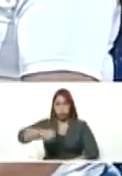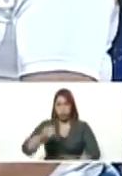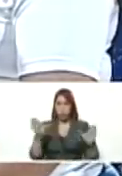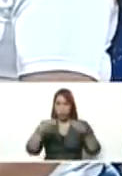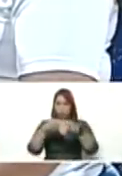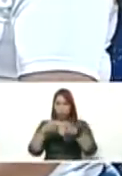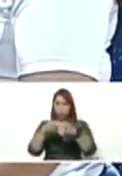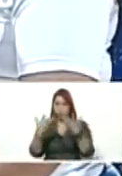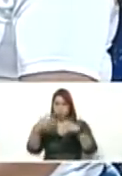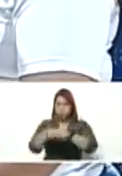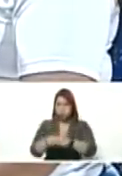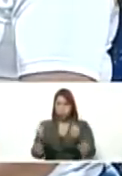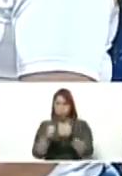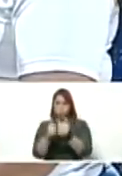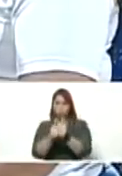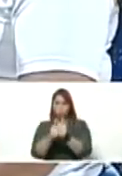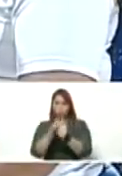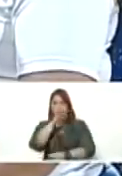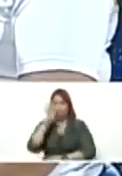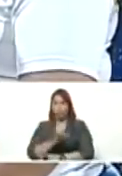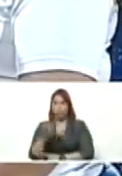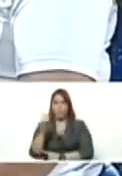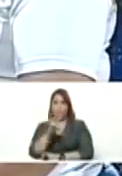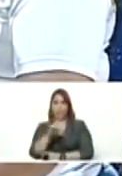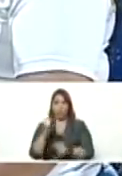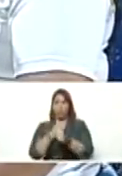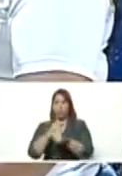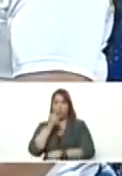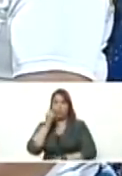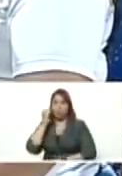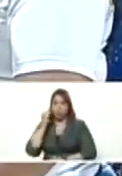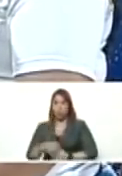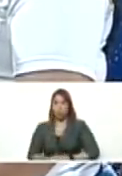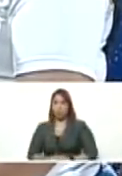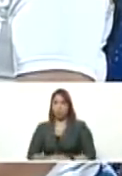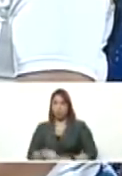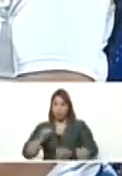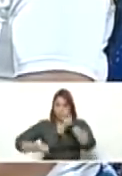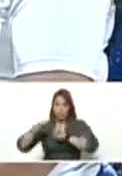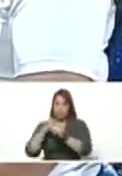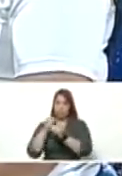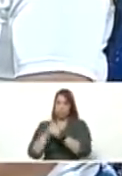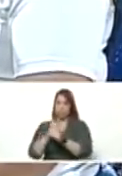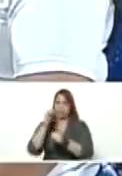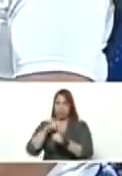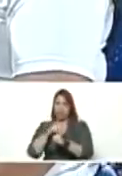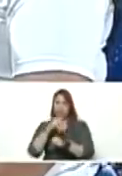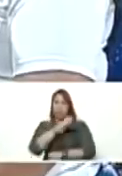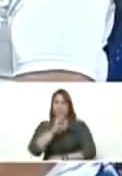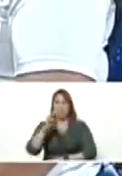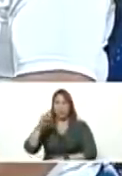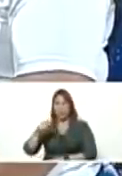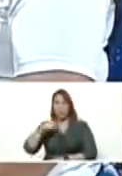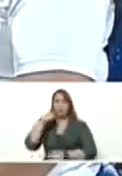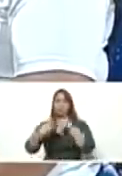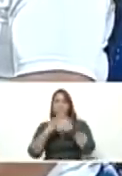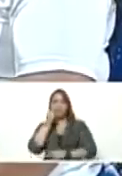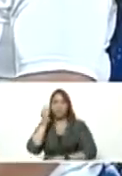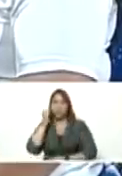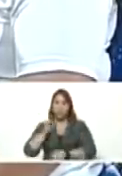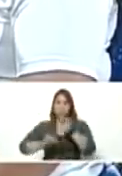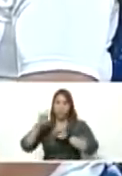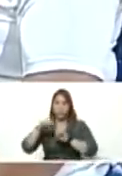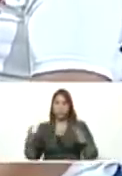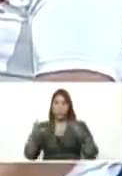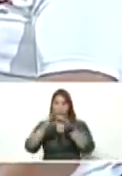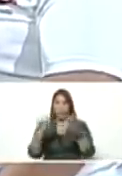equipo, articulado con la Federación de los Trabajadores, los sindicatos, los CPT, los delegados de prevención, en